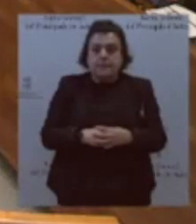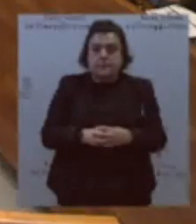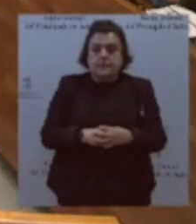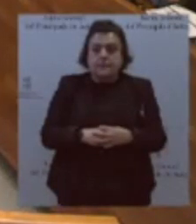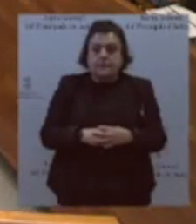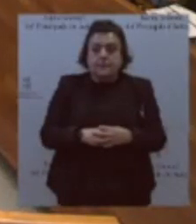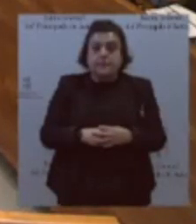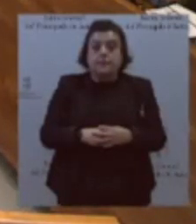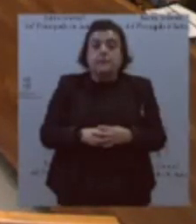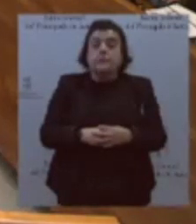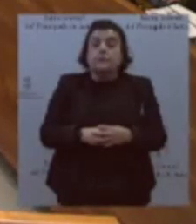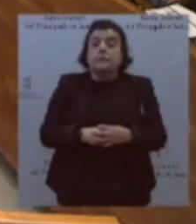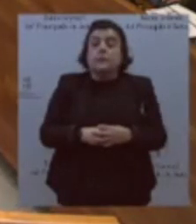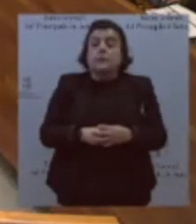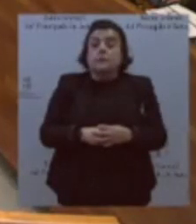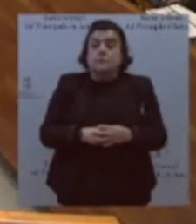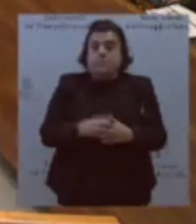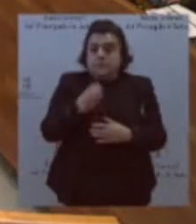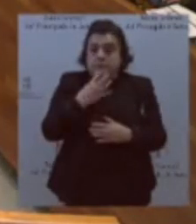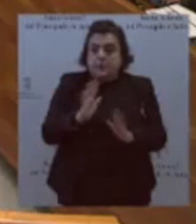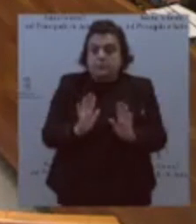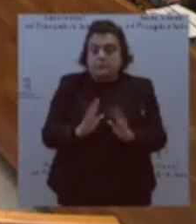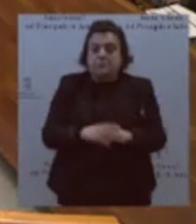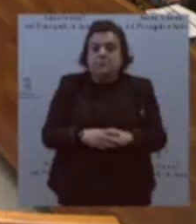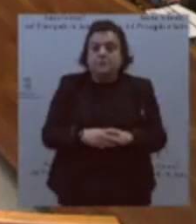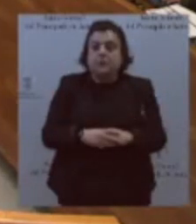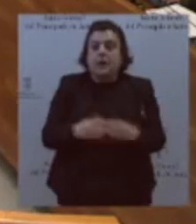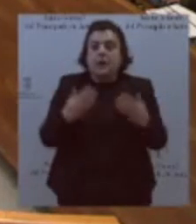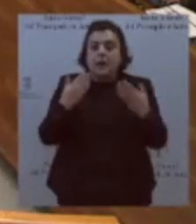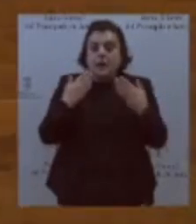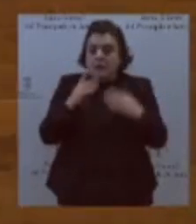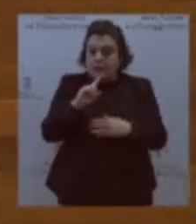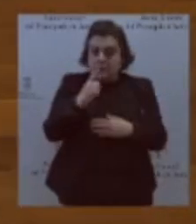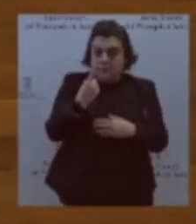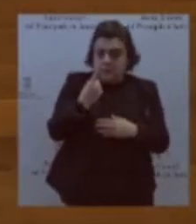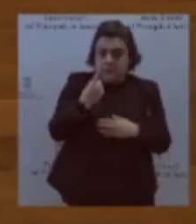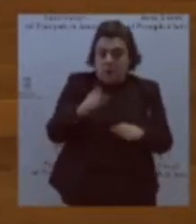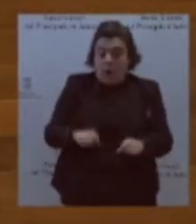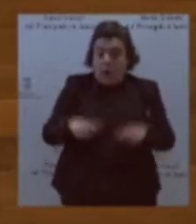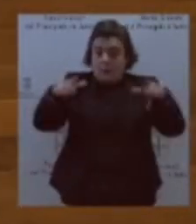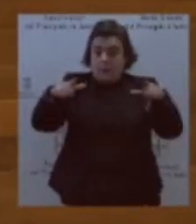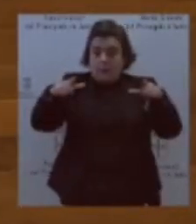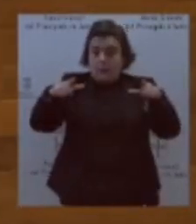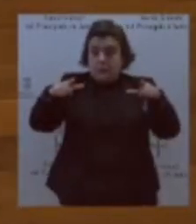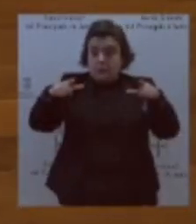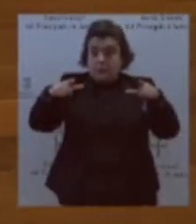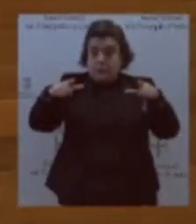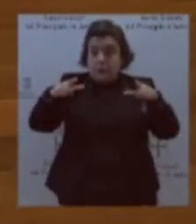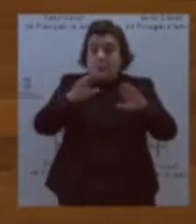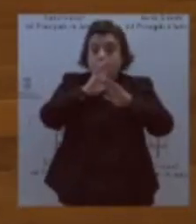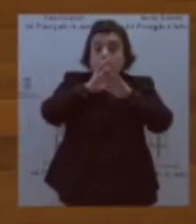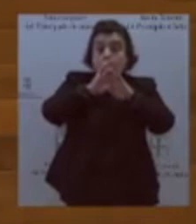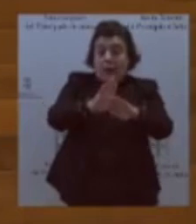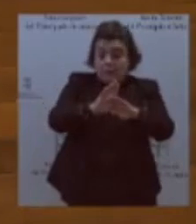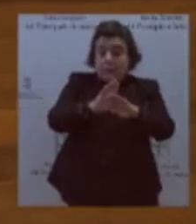Bueno, vamos ahí. Agradezco en primer lugar a la plataforma por el soterramiento de las vías de Langreo que estén hoy movilizándose otra